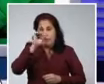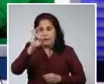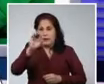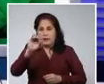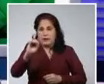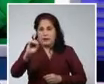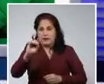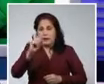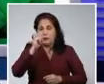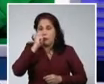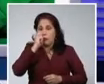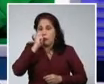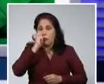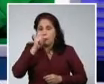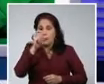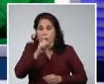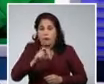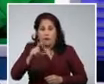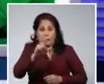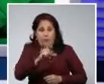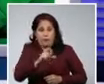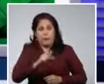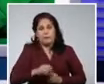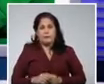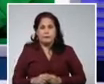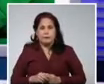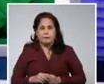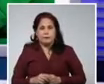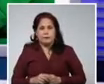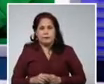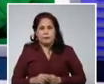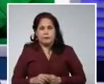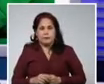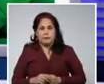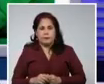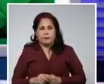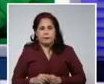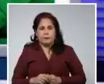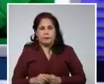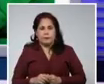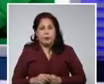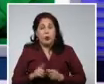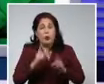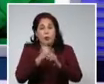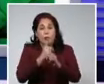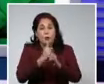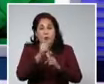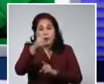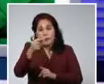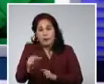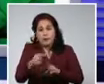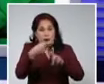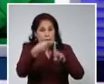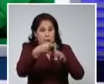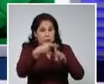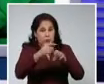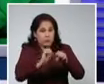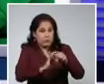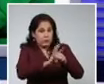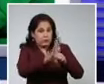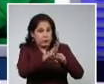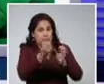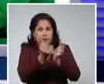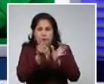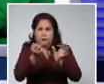del municipio de Camagüey, en esta provincia, contacto de un caso positivo ya